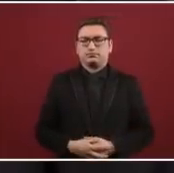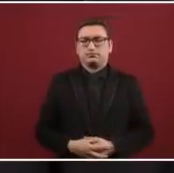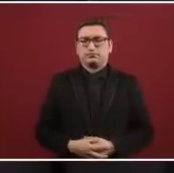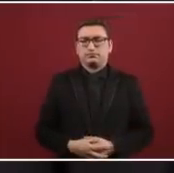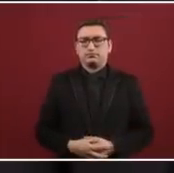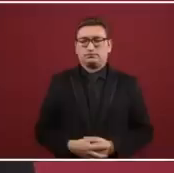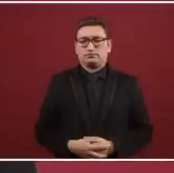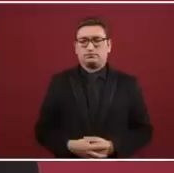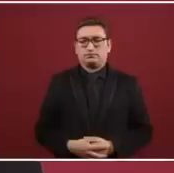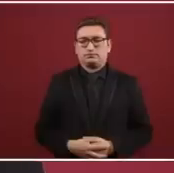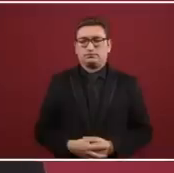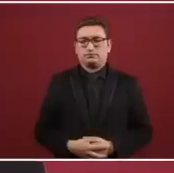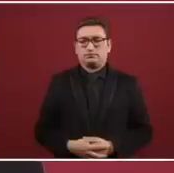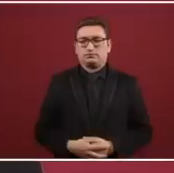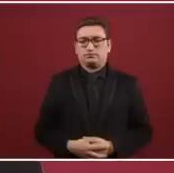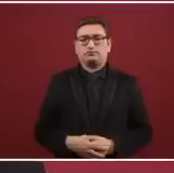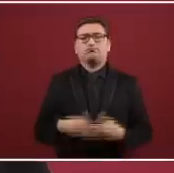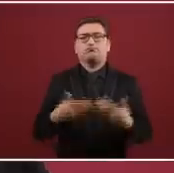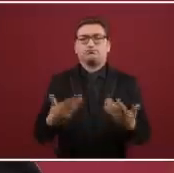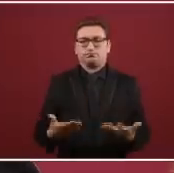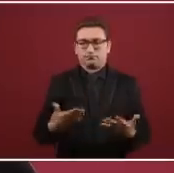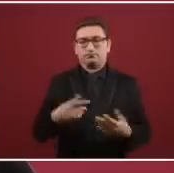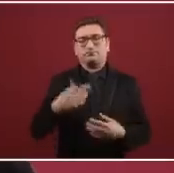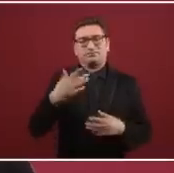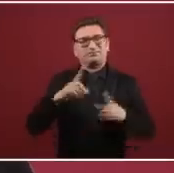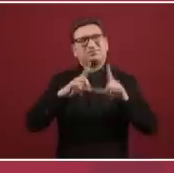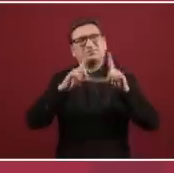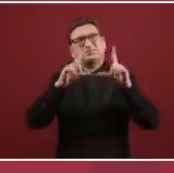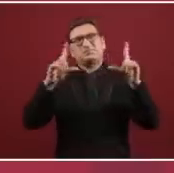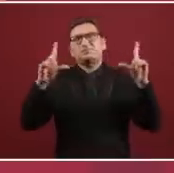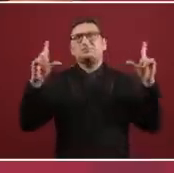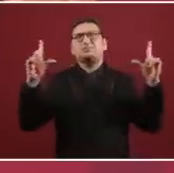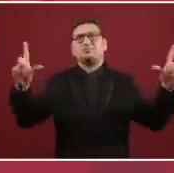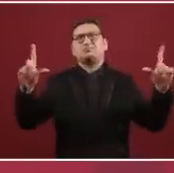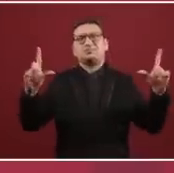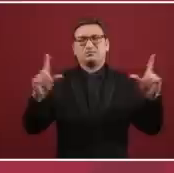Entonces, esto de las mantas, pues